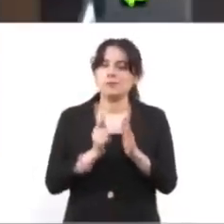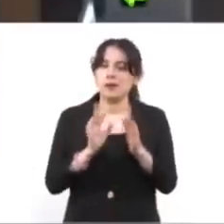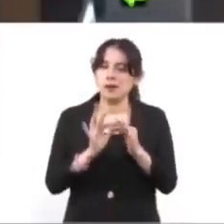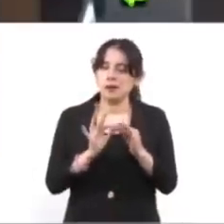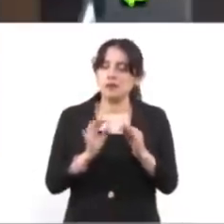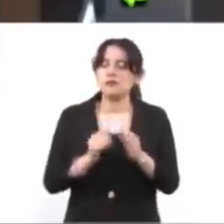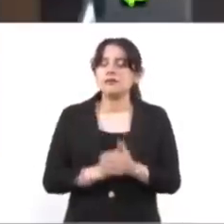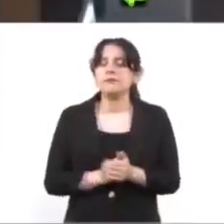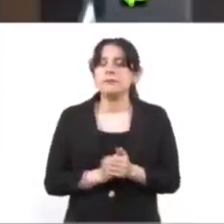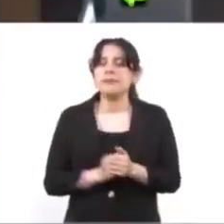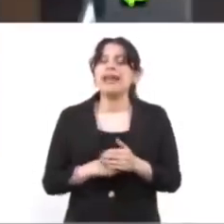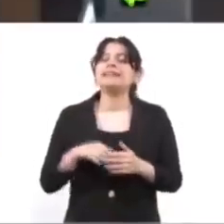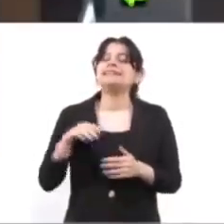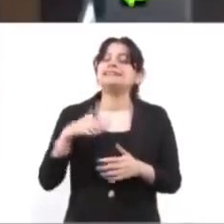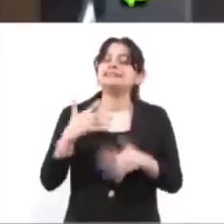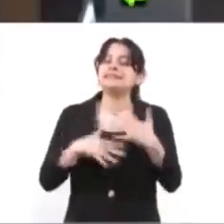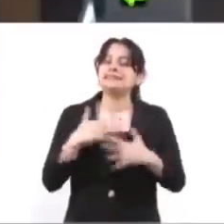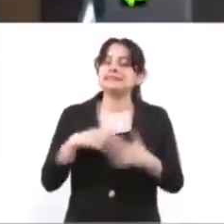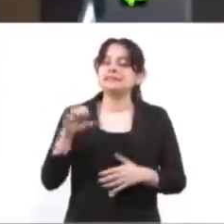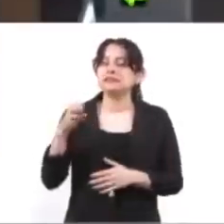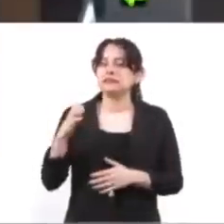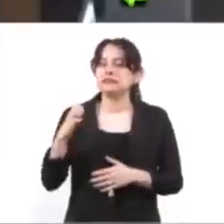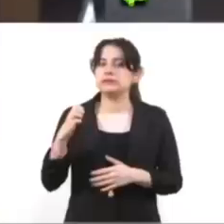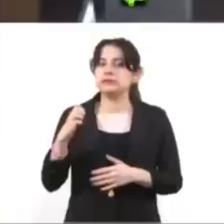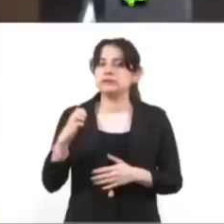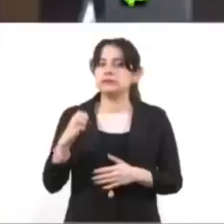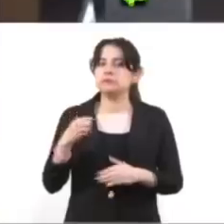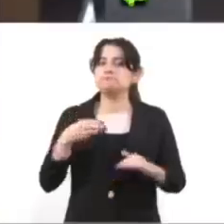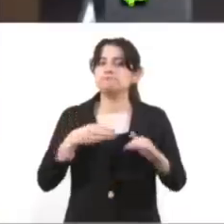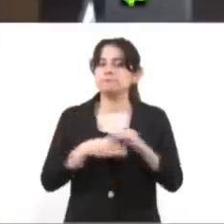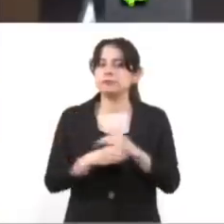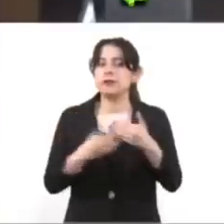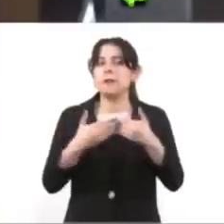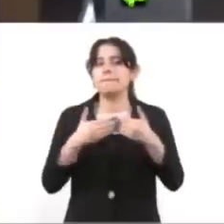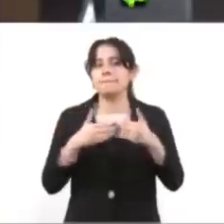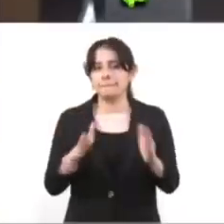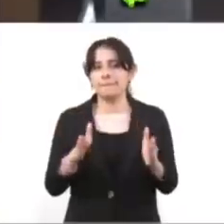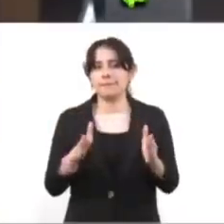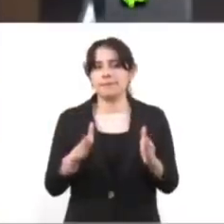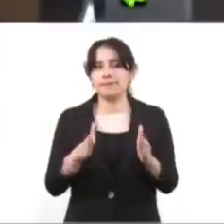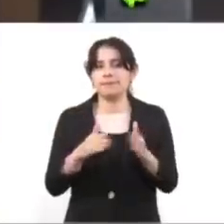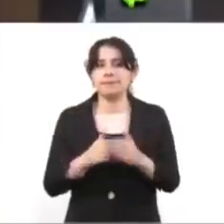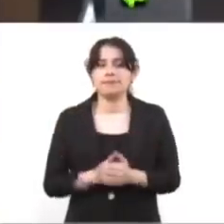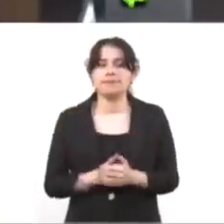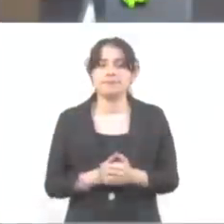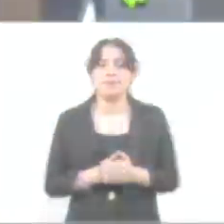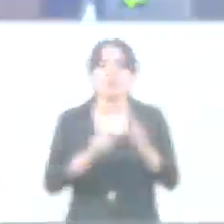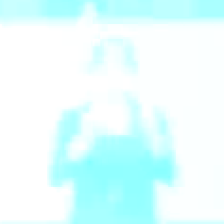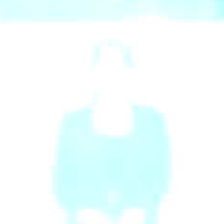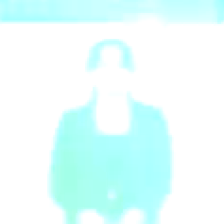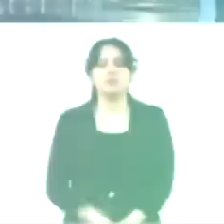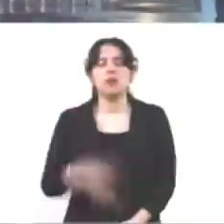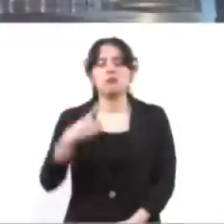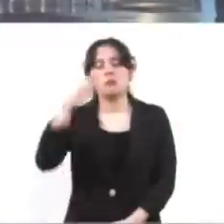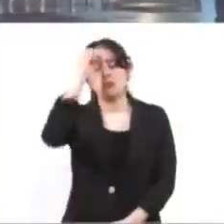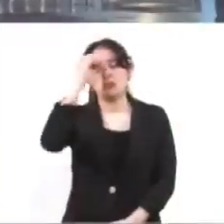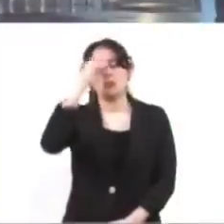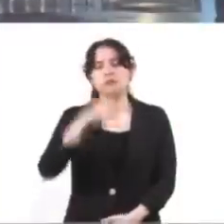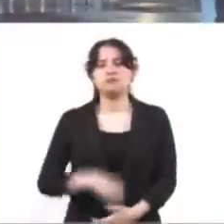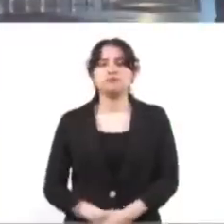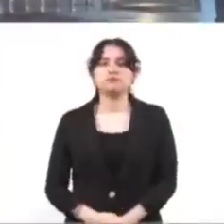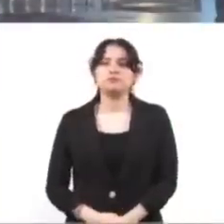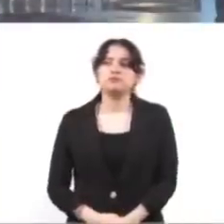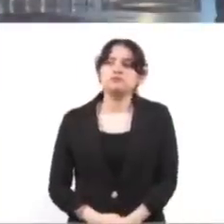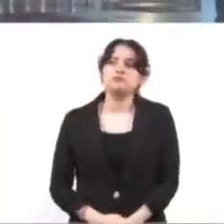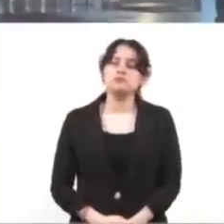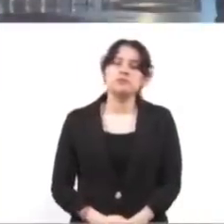estemos en condiciones de la apertura de este tramo subterráneo de la línea 12 del metro. Pues uno tiene